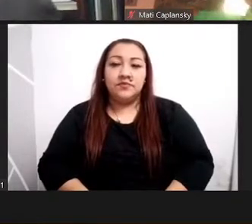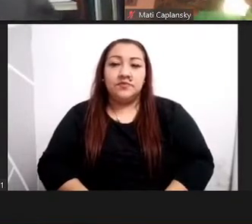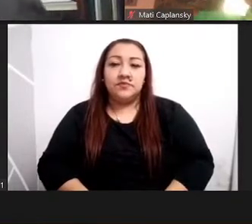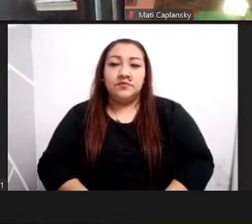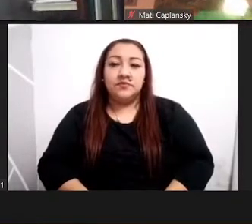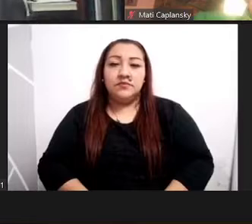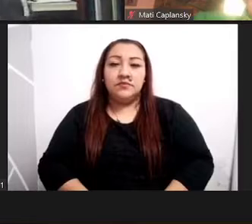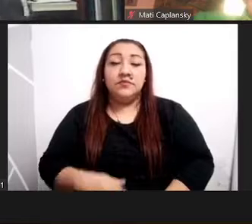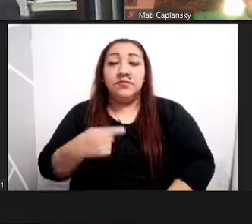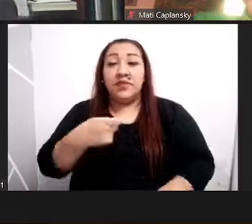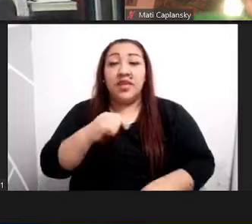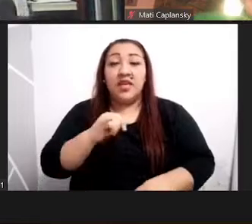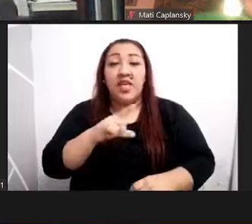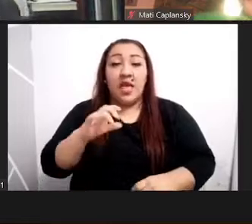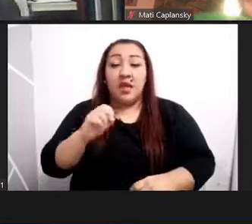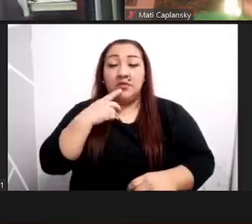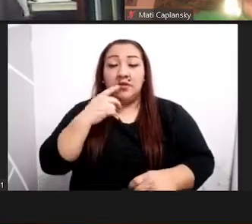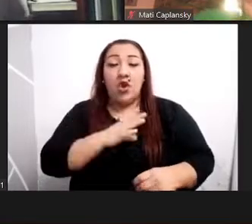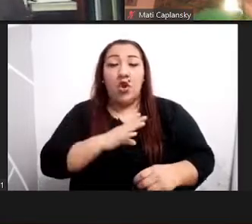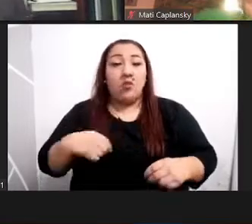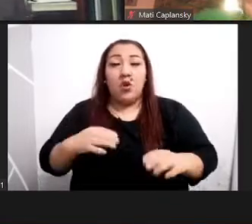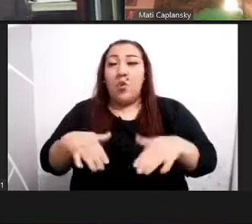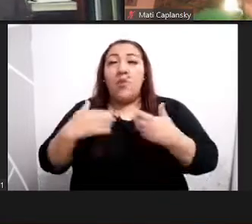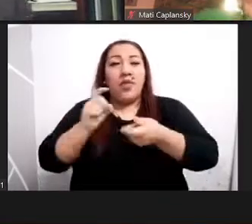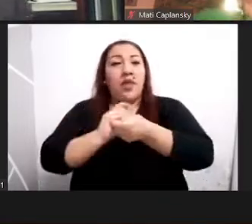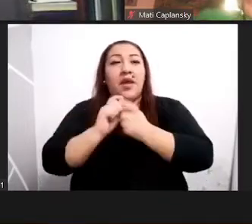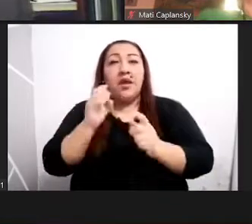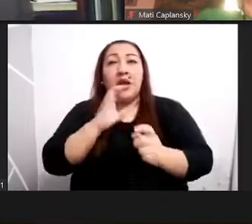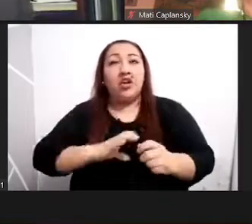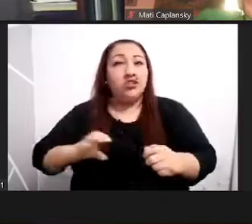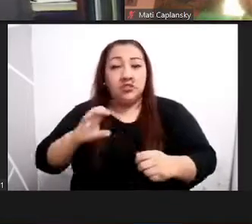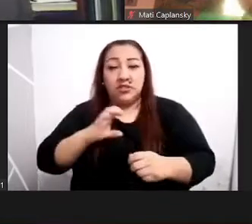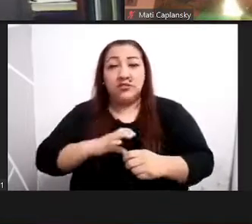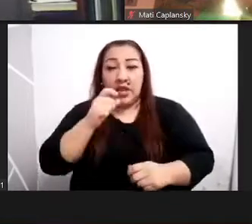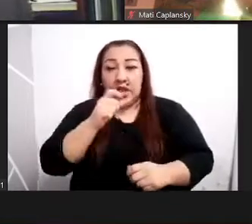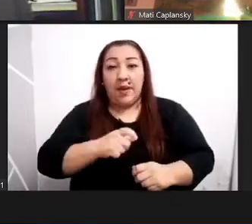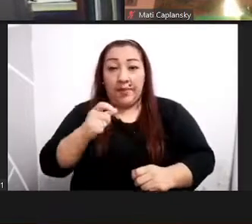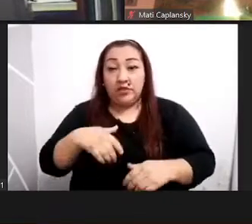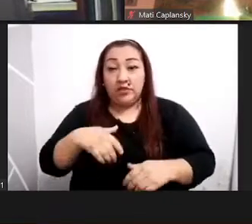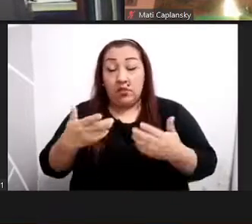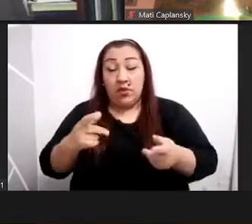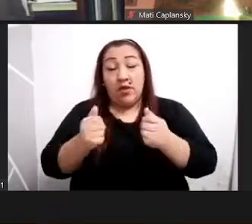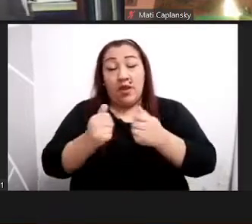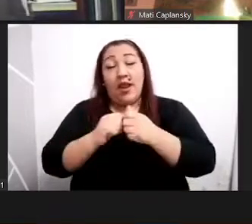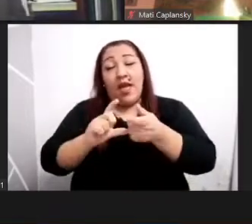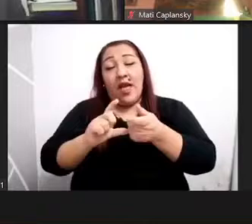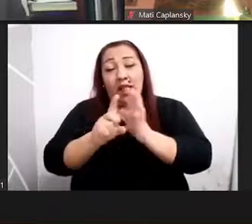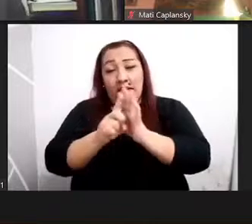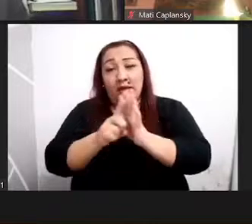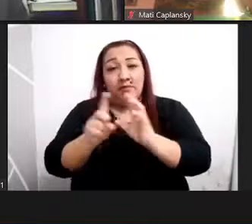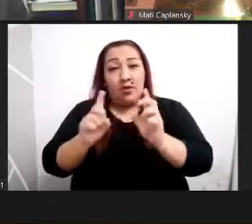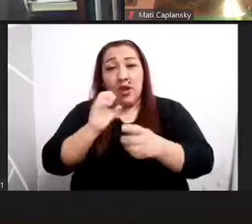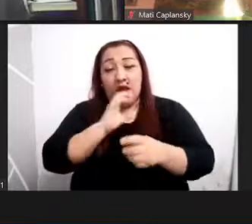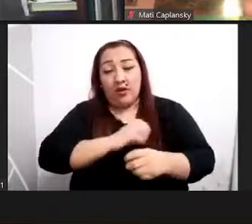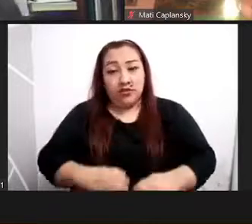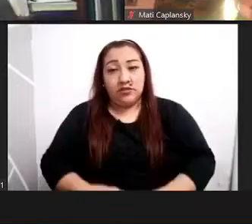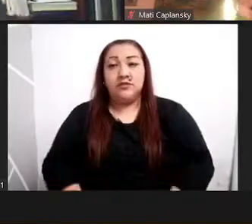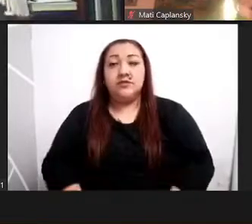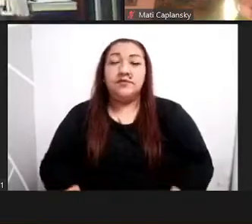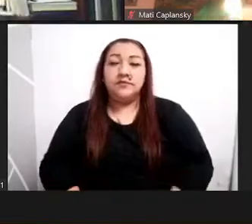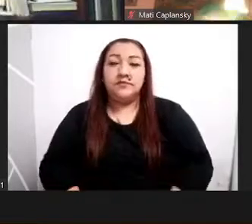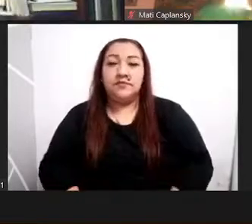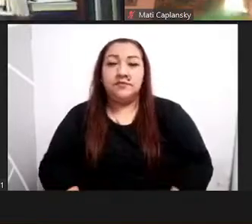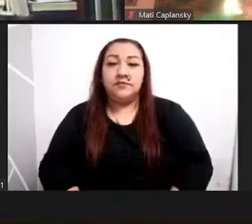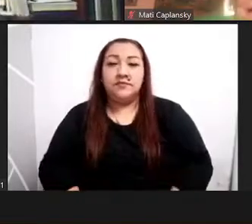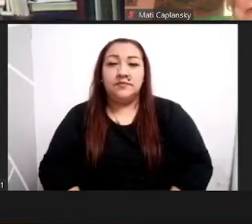Guillermo dice que el Estado no puede cambiar las conciencias, que podemos cambiar las leyes, pero la conciencia respecto la